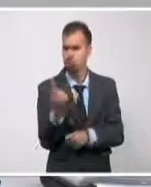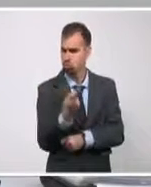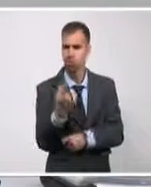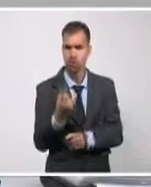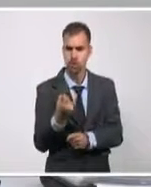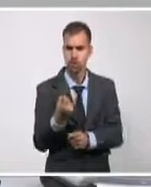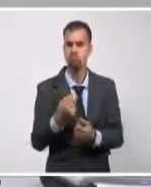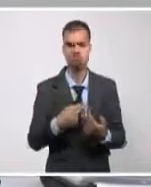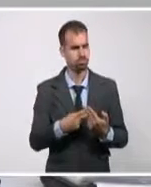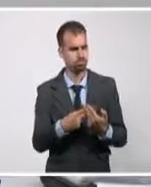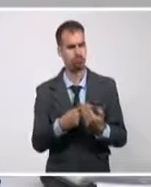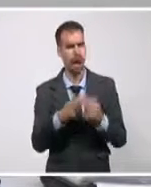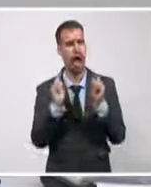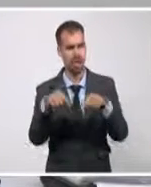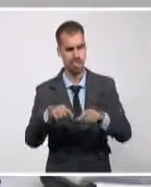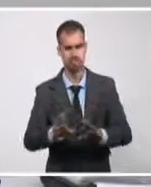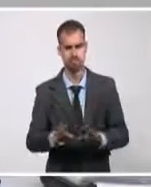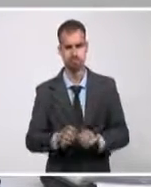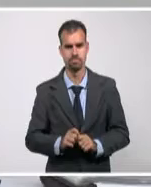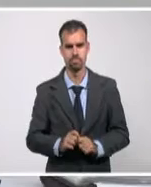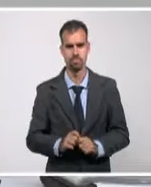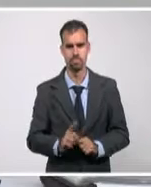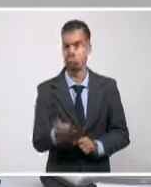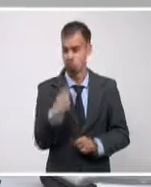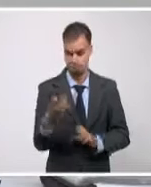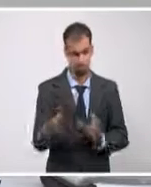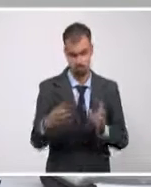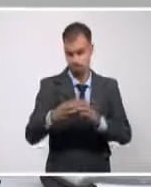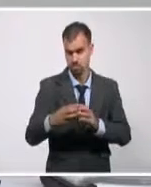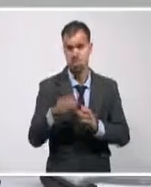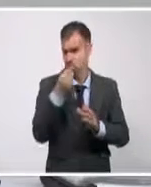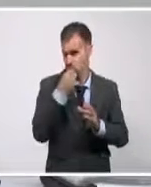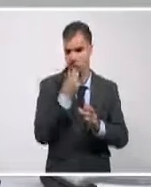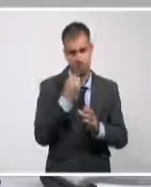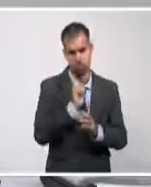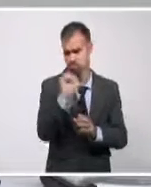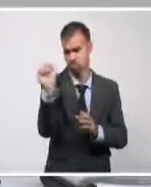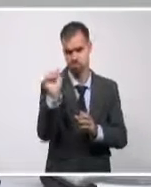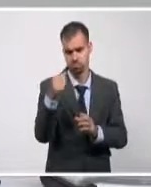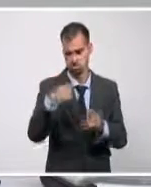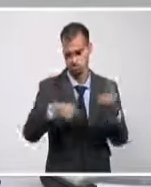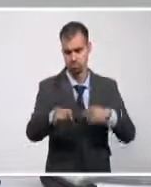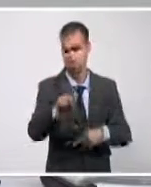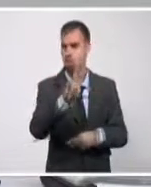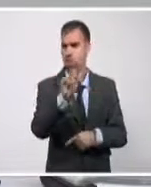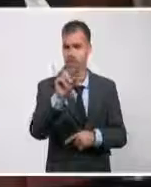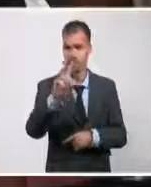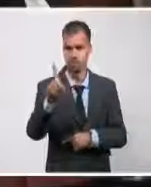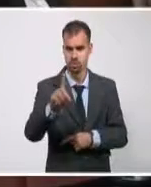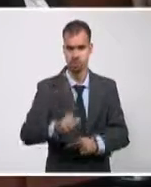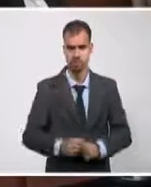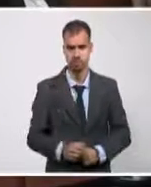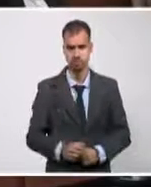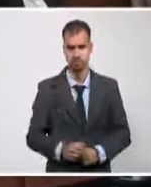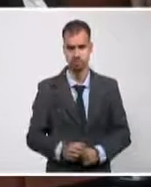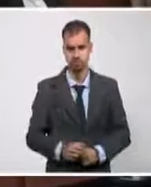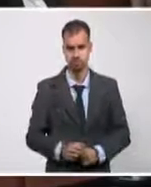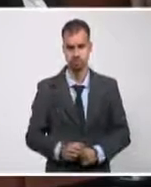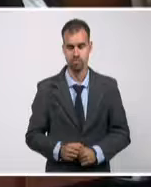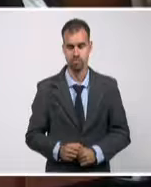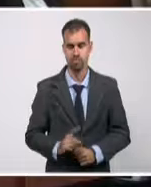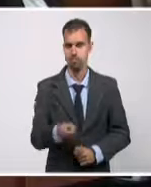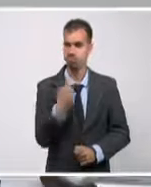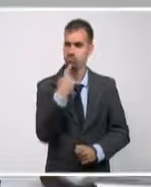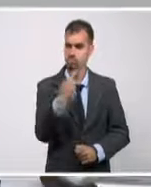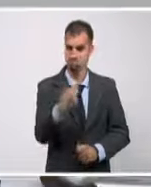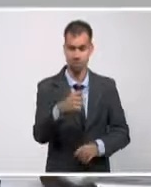mucha confianza, porque también juntos vamos a vencer en el 2021. A la familia cubana, nuestra